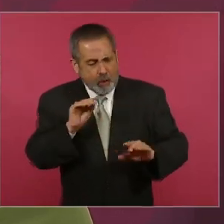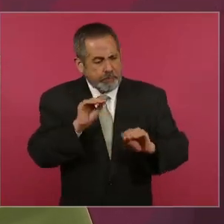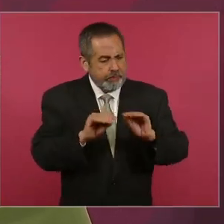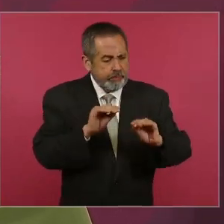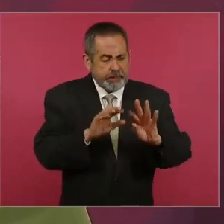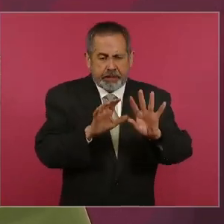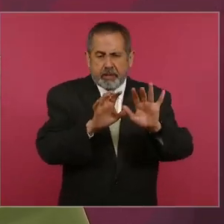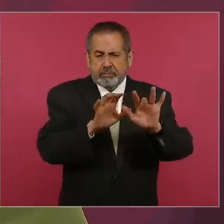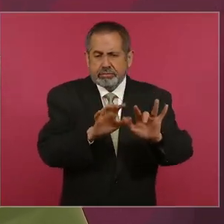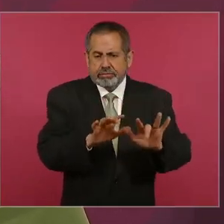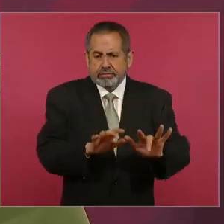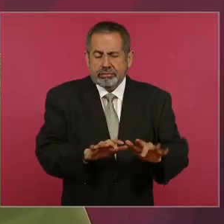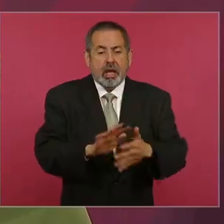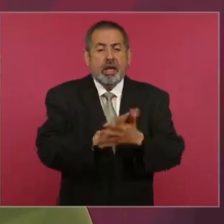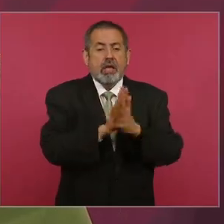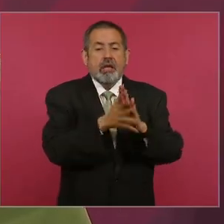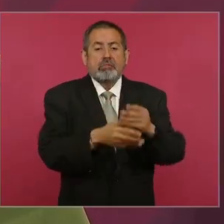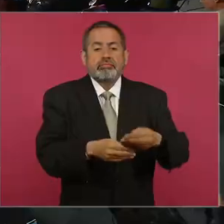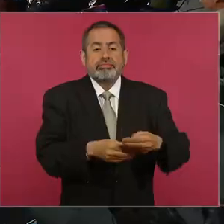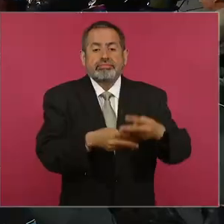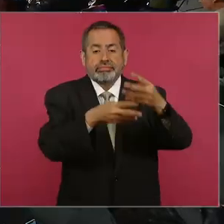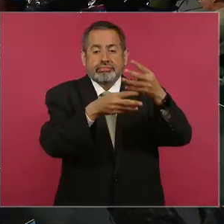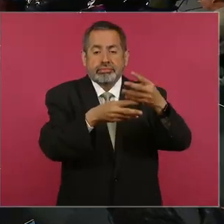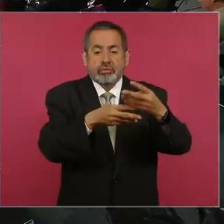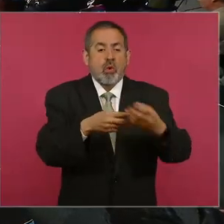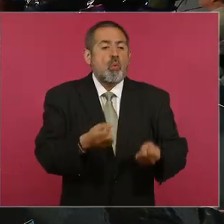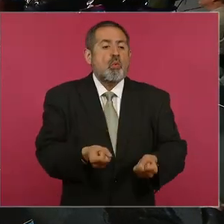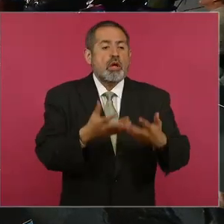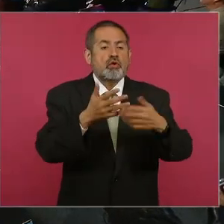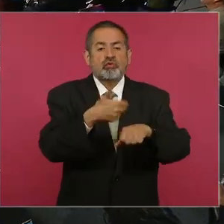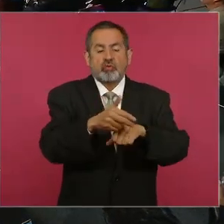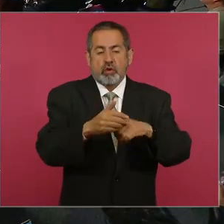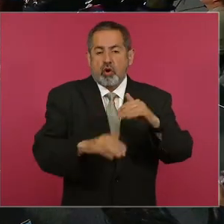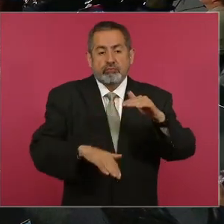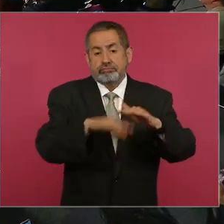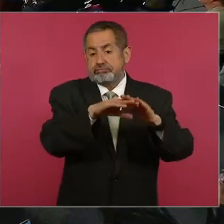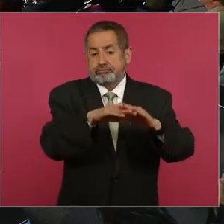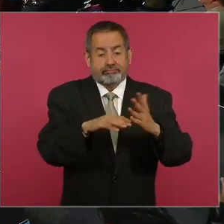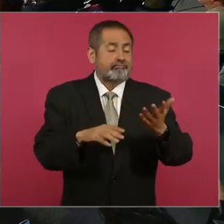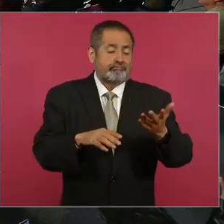va convirtiendo en un resultado numérico. Al final